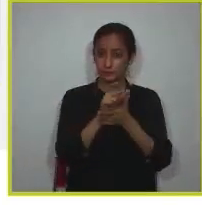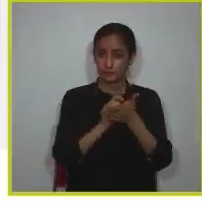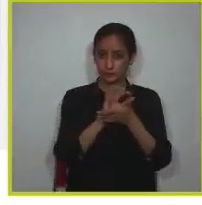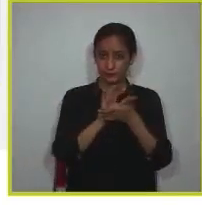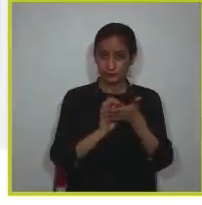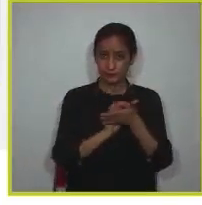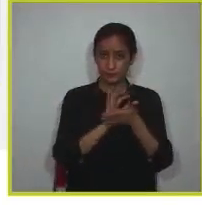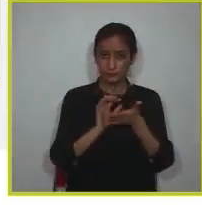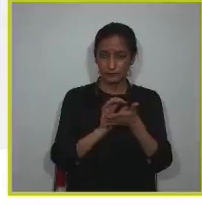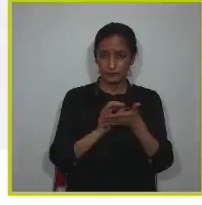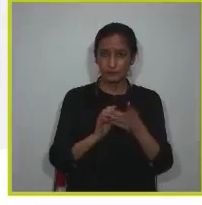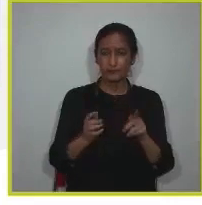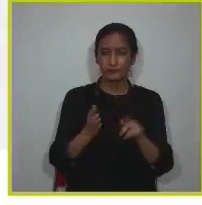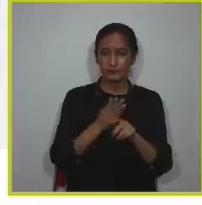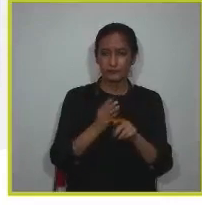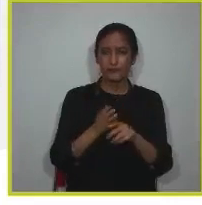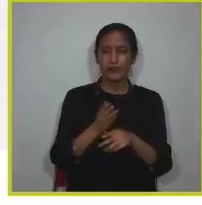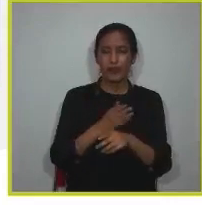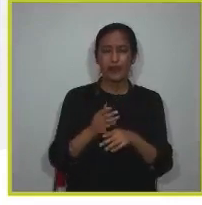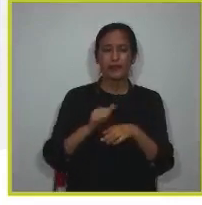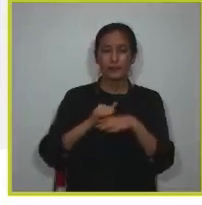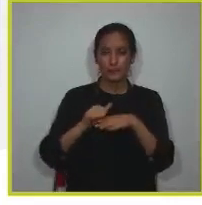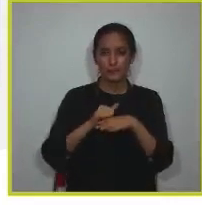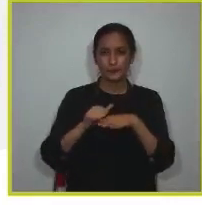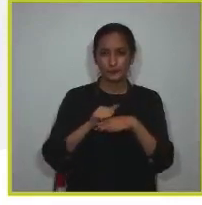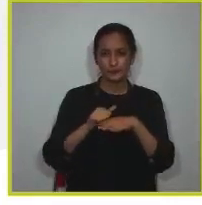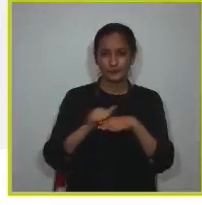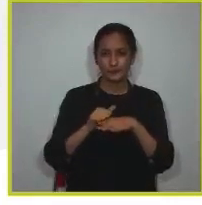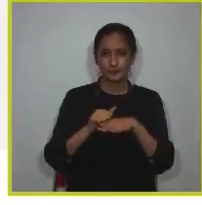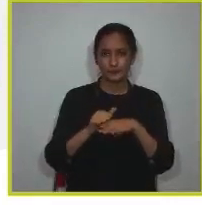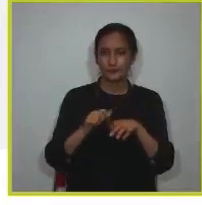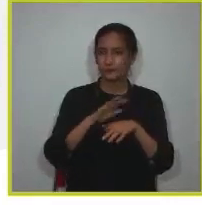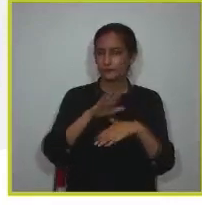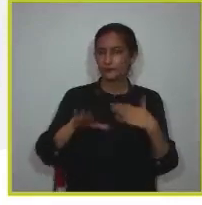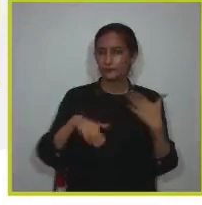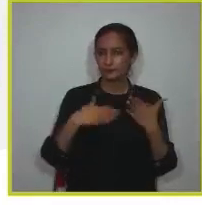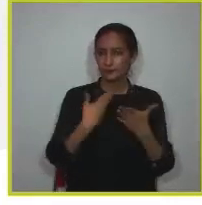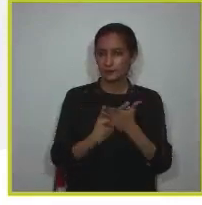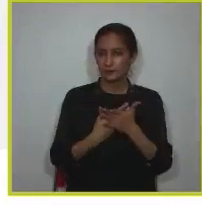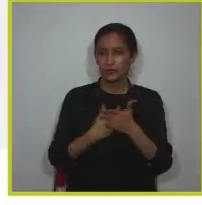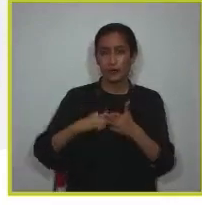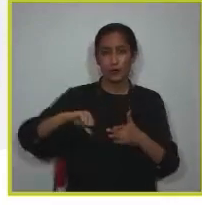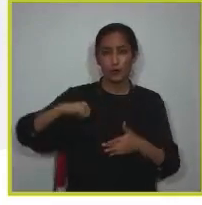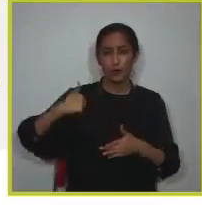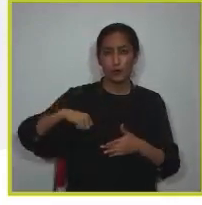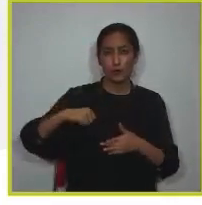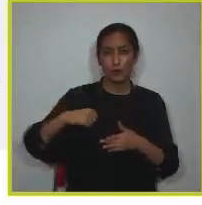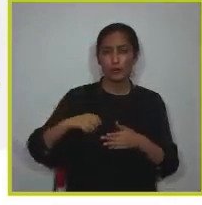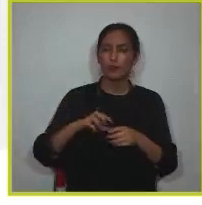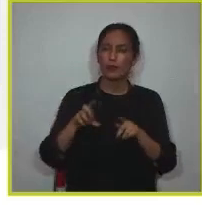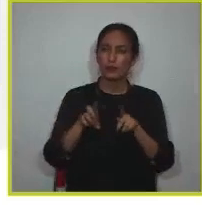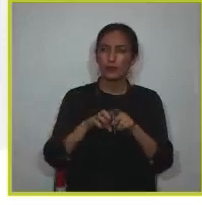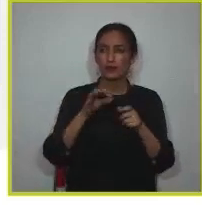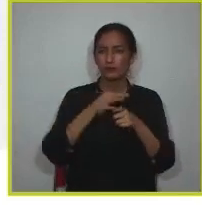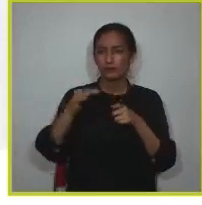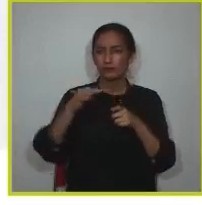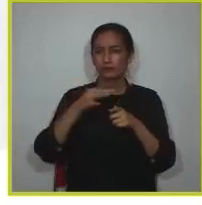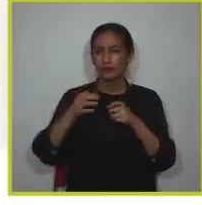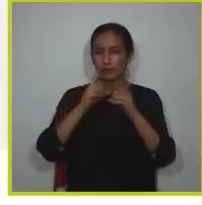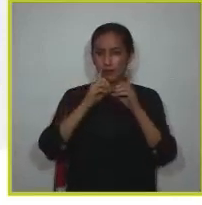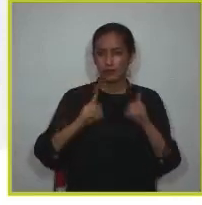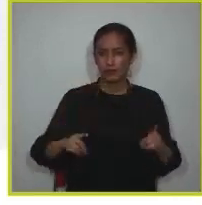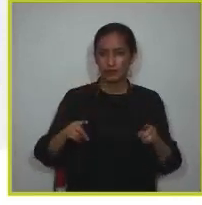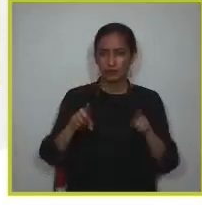primero armamos un piloto y del total de municipalidades provinciales y distritales se armó